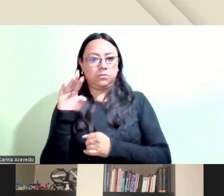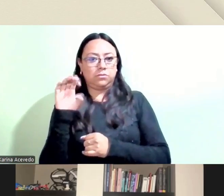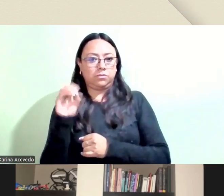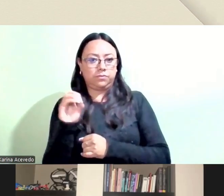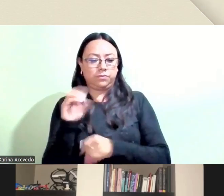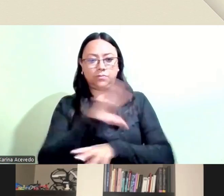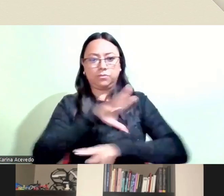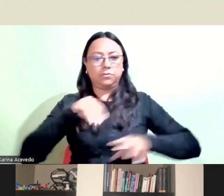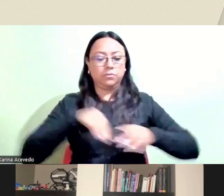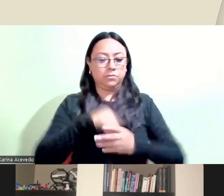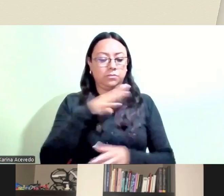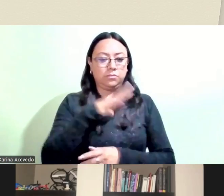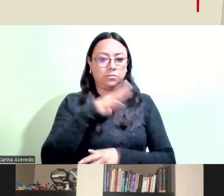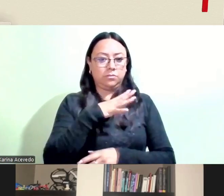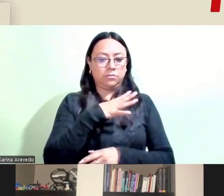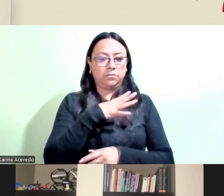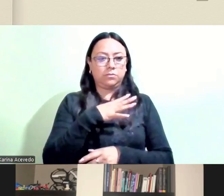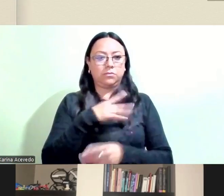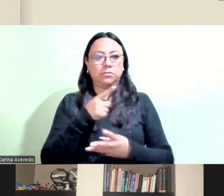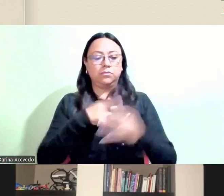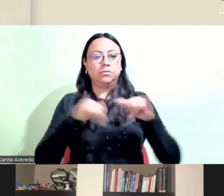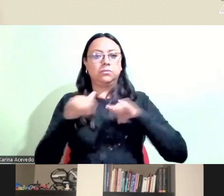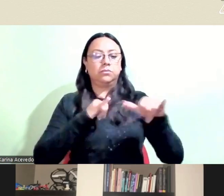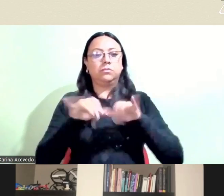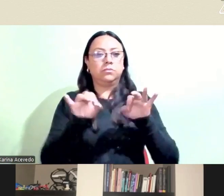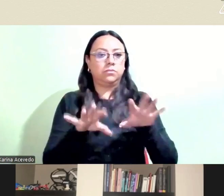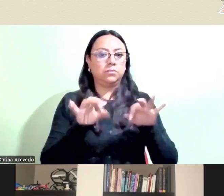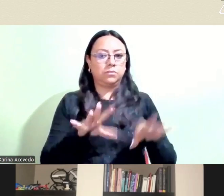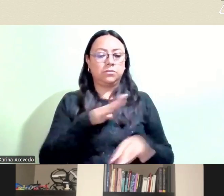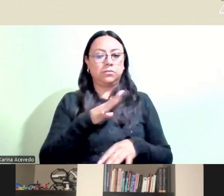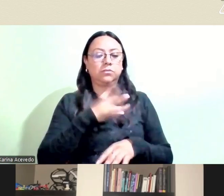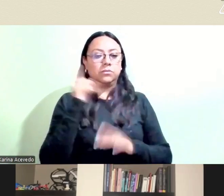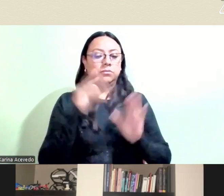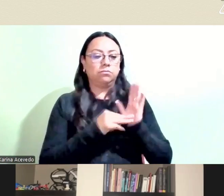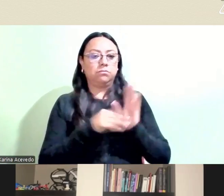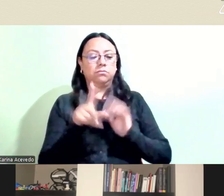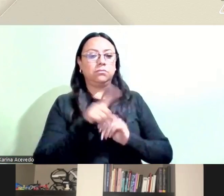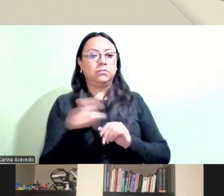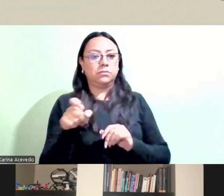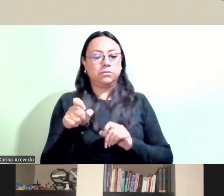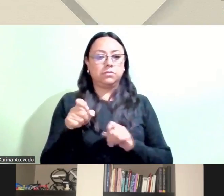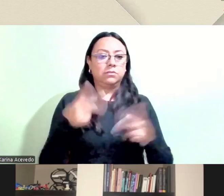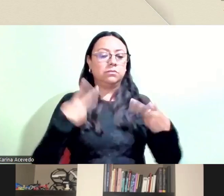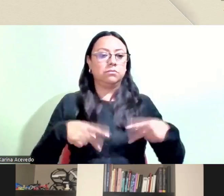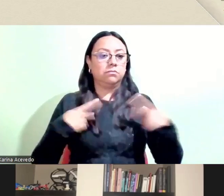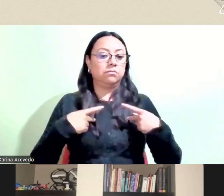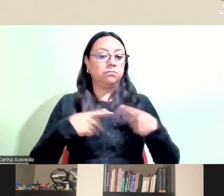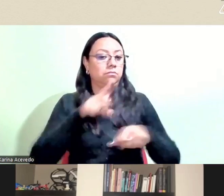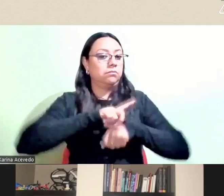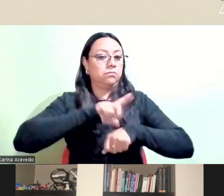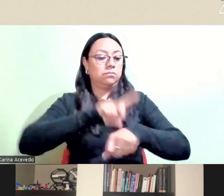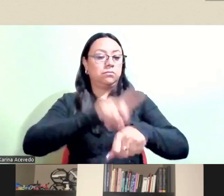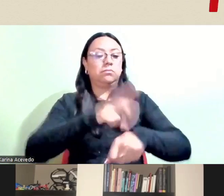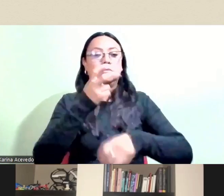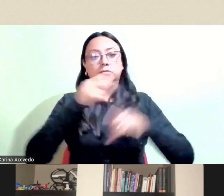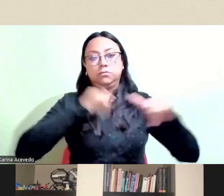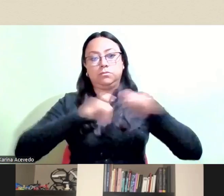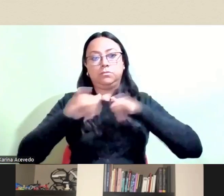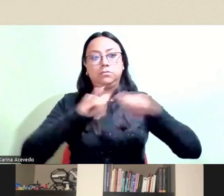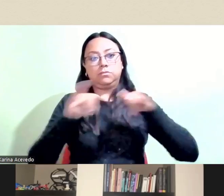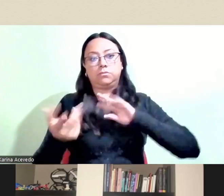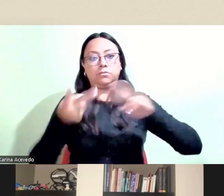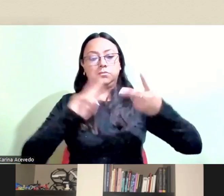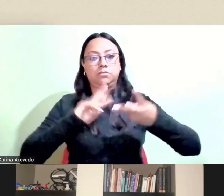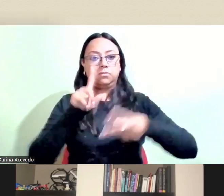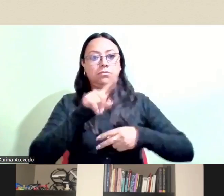predio de oficinas que estimaba poco más de 1,100 personas diariamente en un predio, contrario a los 138 que pueden existir en